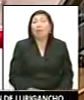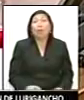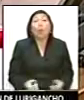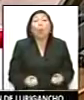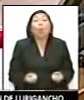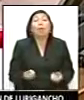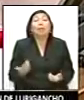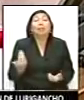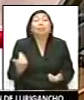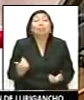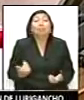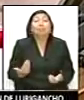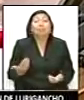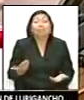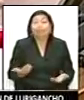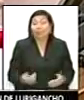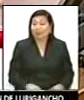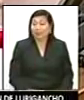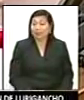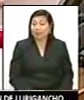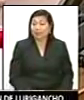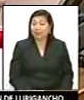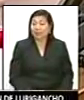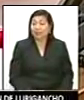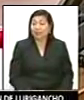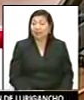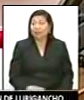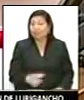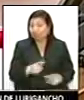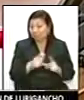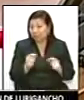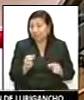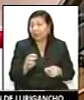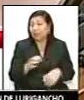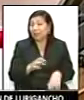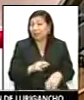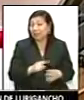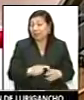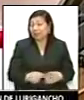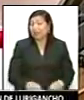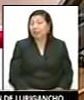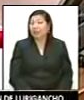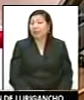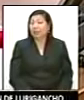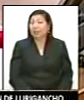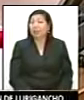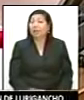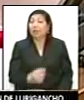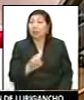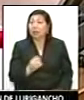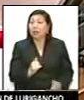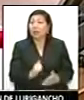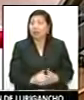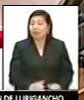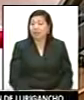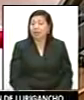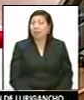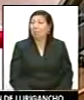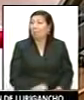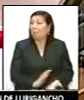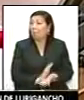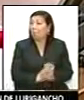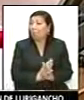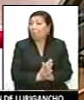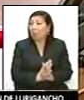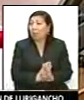cuánto recibe una enfermera, una técnica, etcétera. Por lo tanto, yo creo que nadie va a estar en